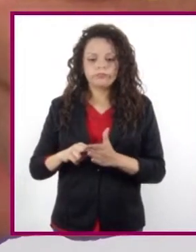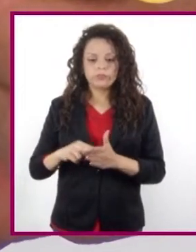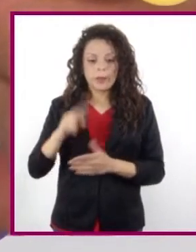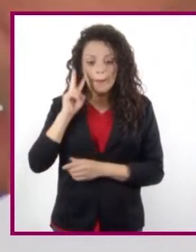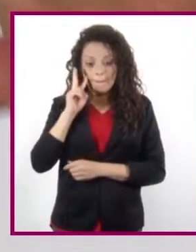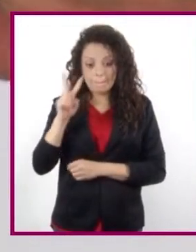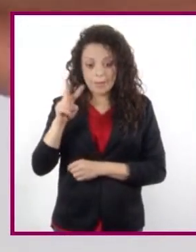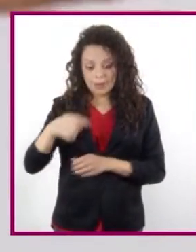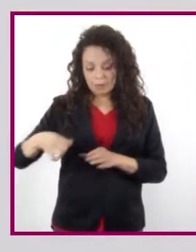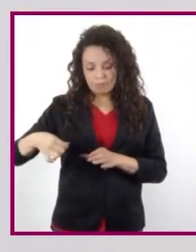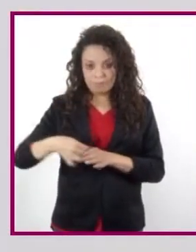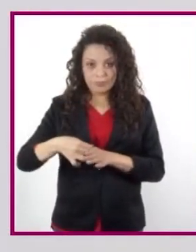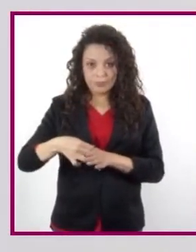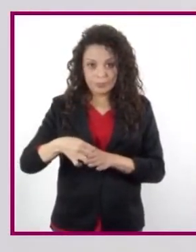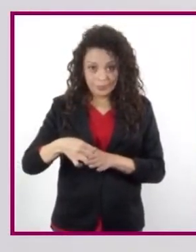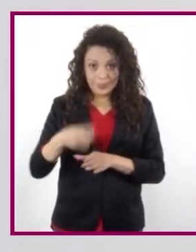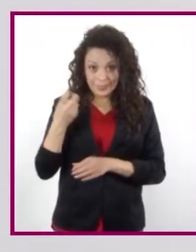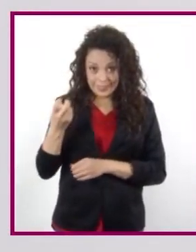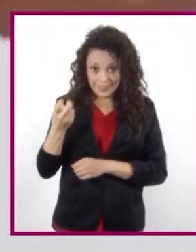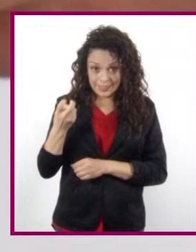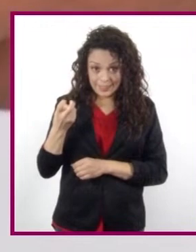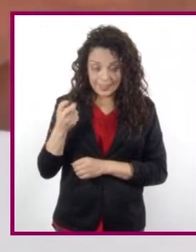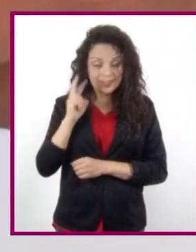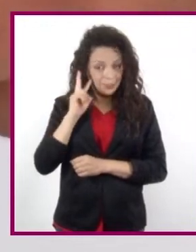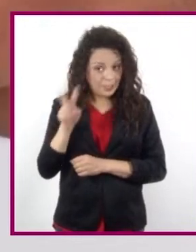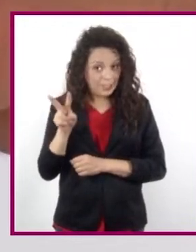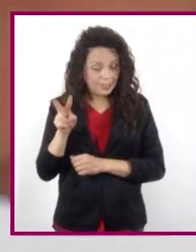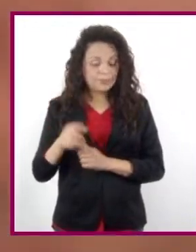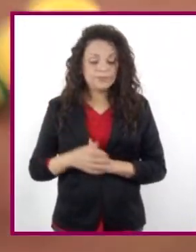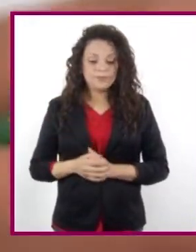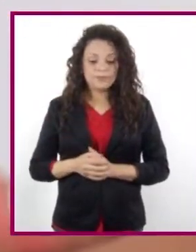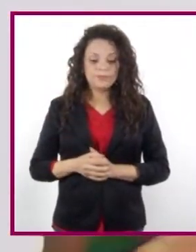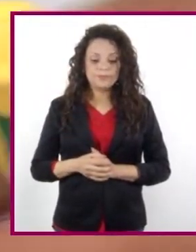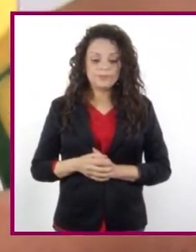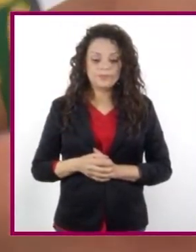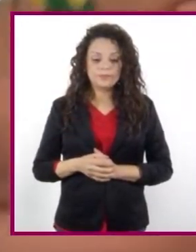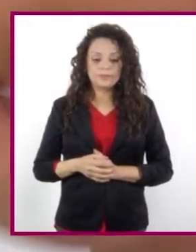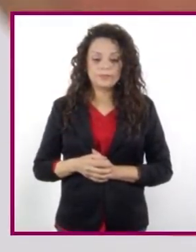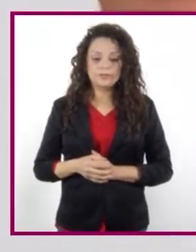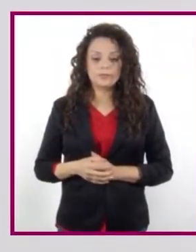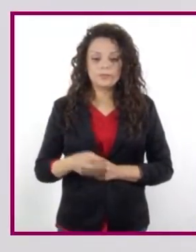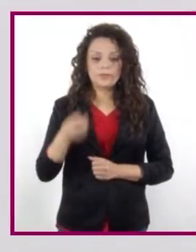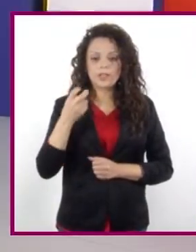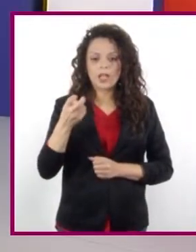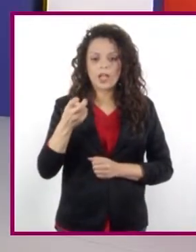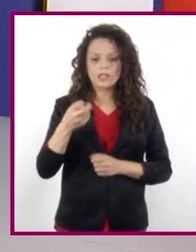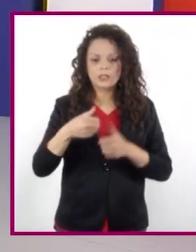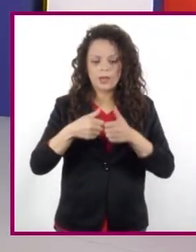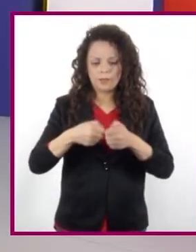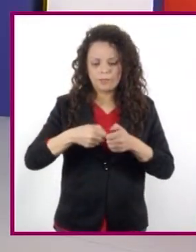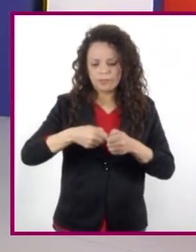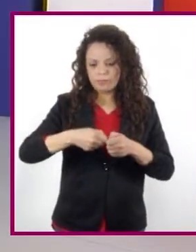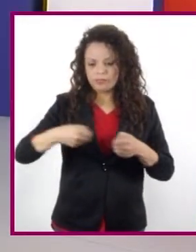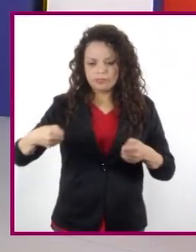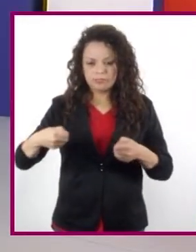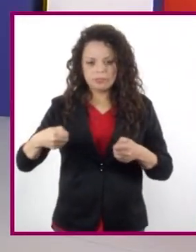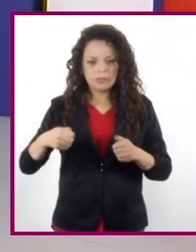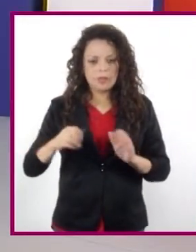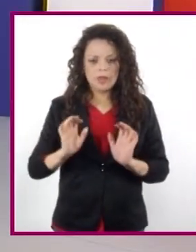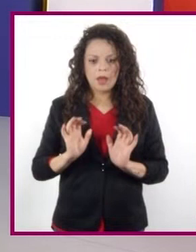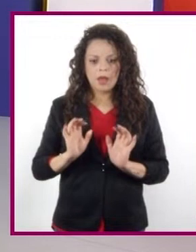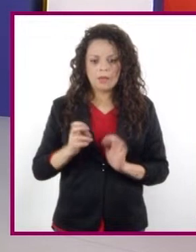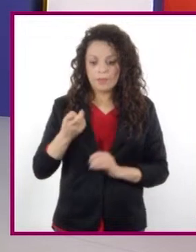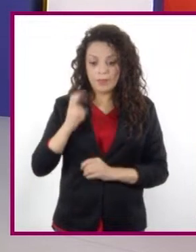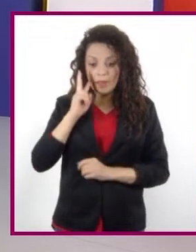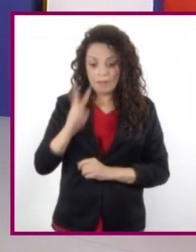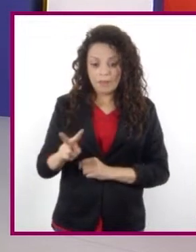obsérvenlo bien. Este conector simplemente basta con liberarlo de esta forma y pues tenemos